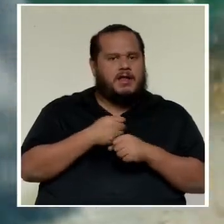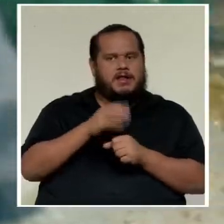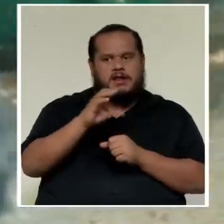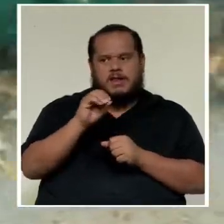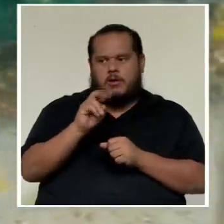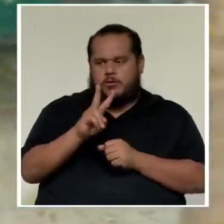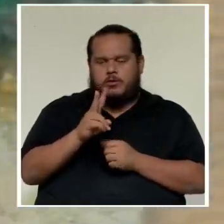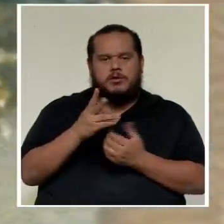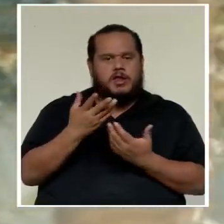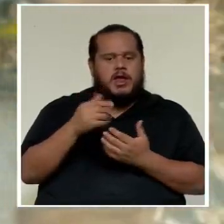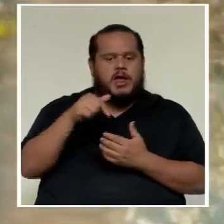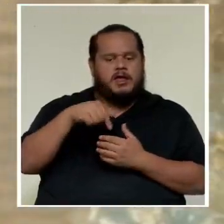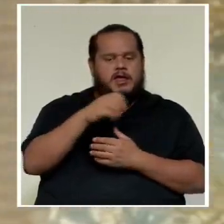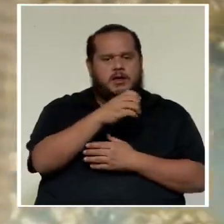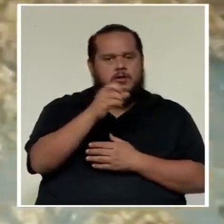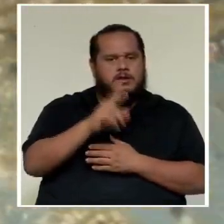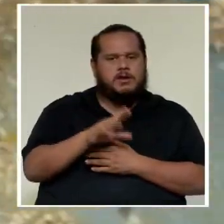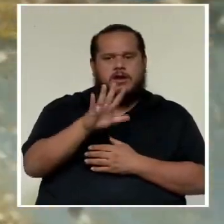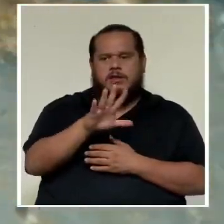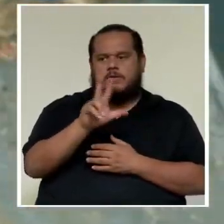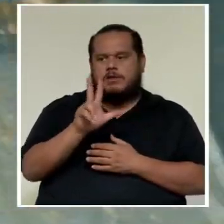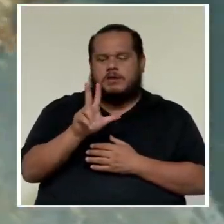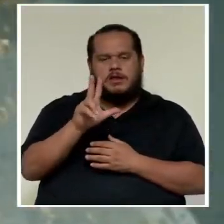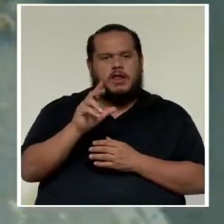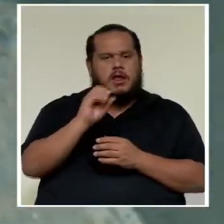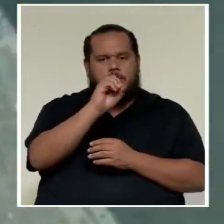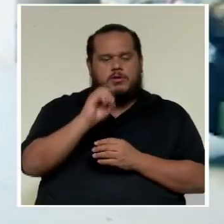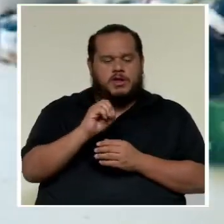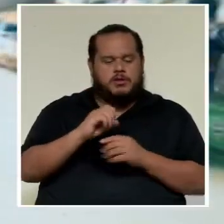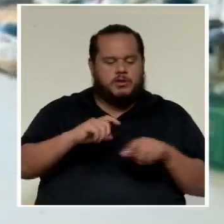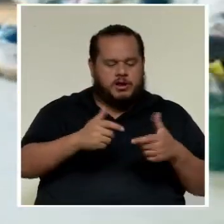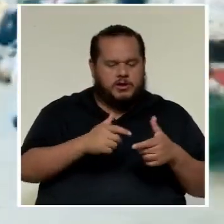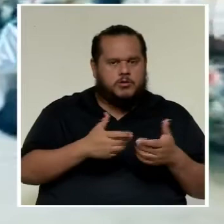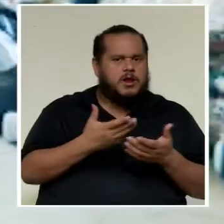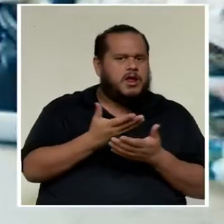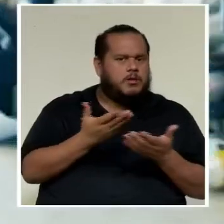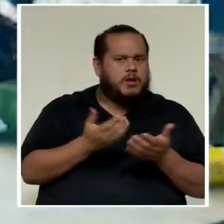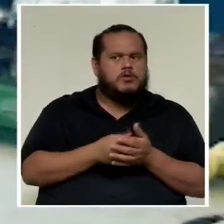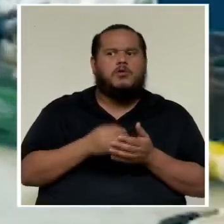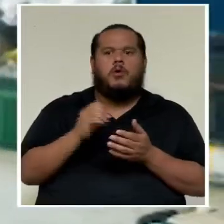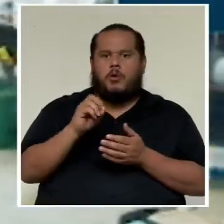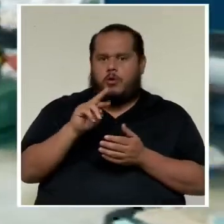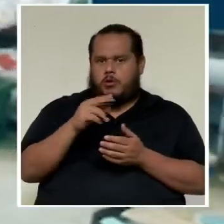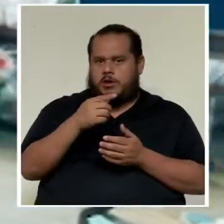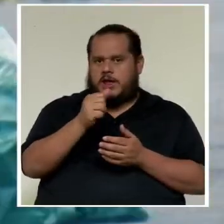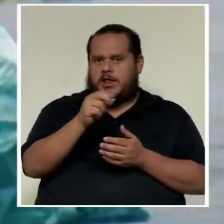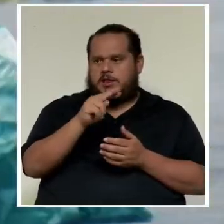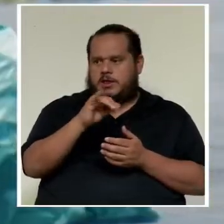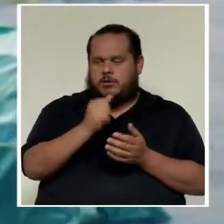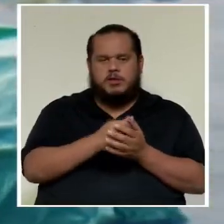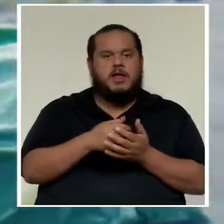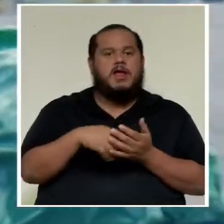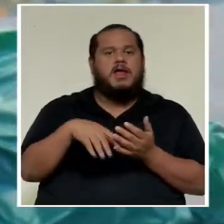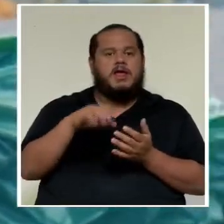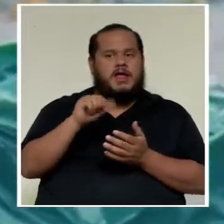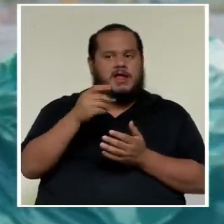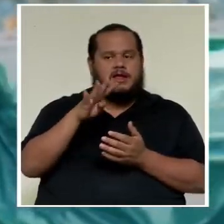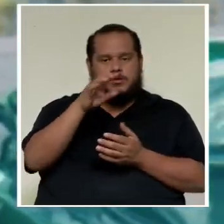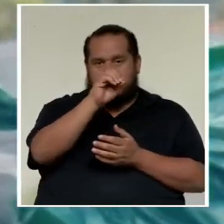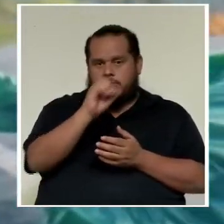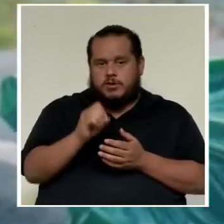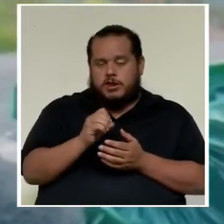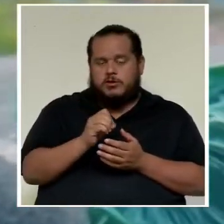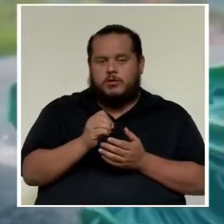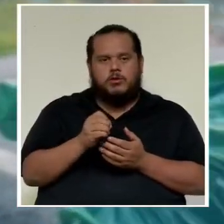equivalente. En Costa Rica, el 53% de los residuos son orgánicos, el 33% son valorizables, mientras que solo un